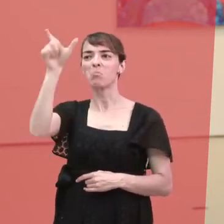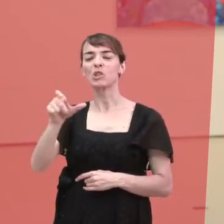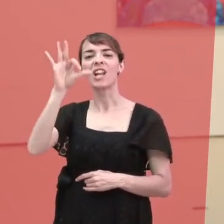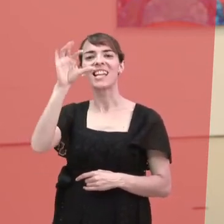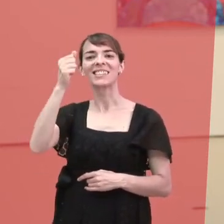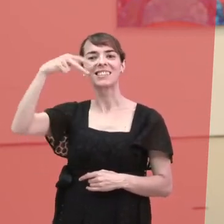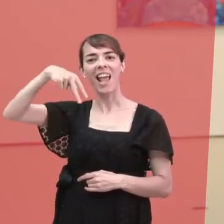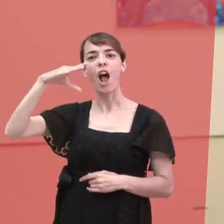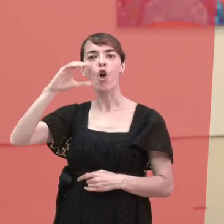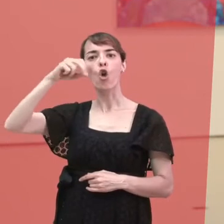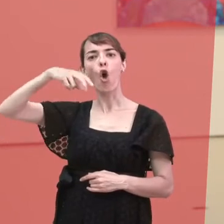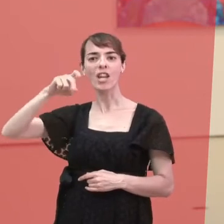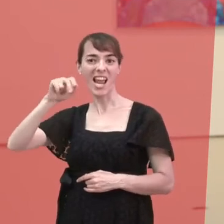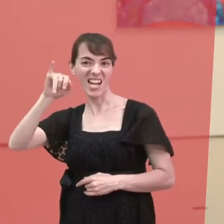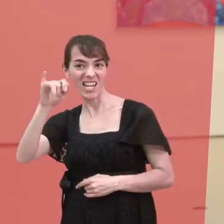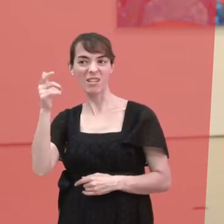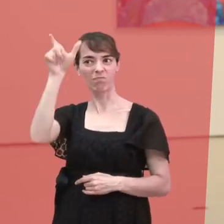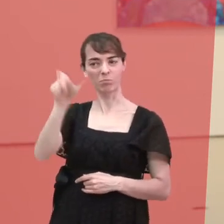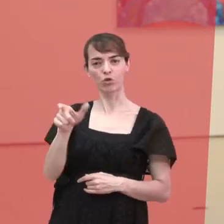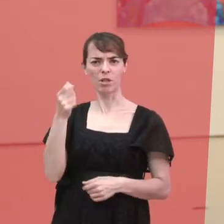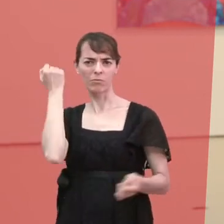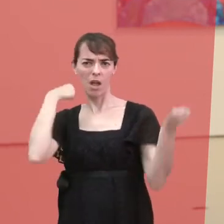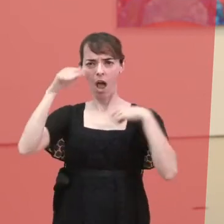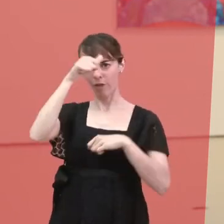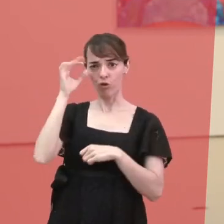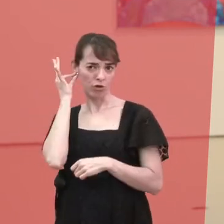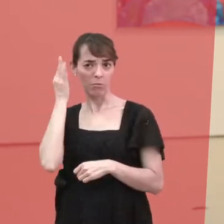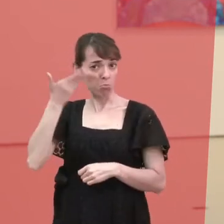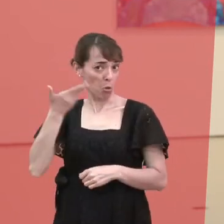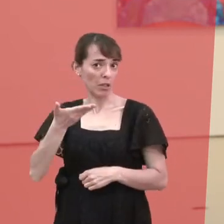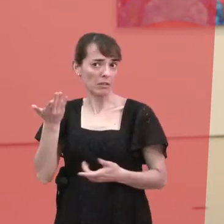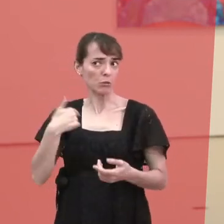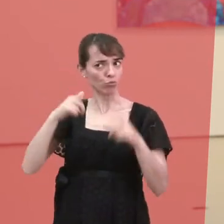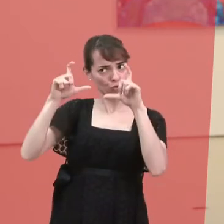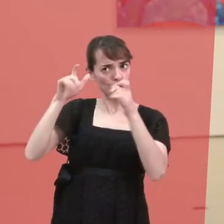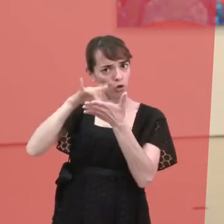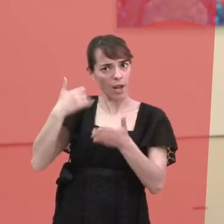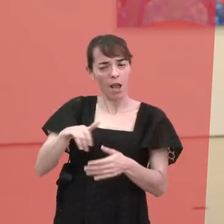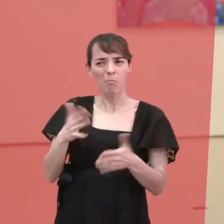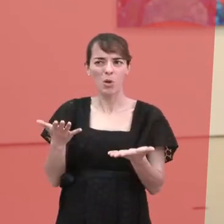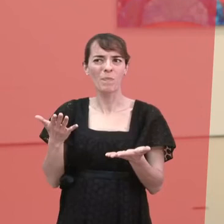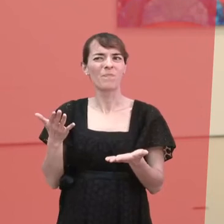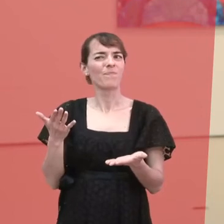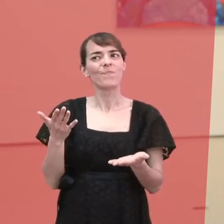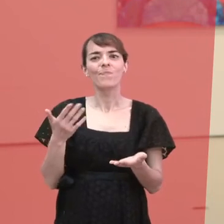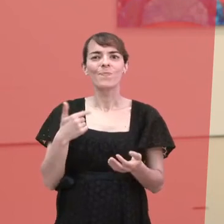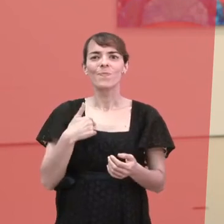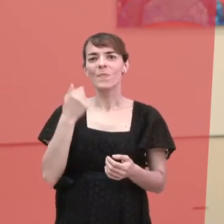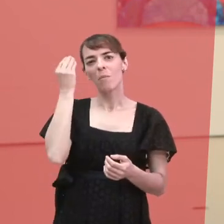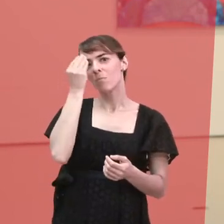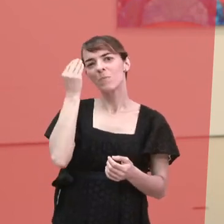Connery y a toda esa gente, ¿no? La verdad, con actores importantes. Pero yo creo